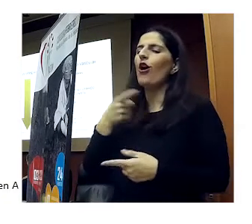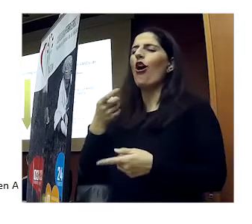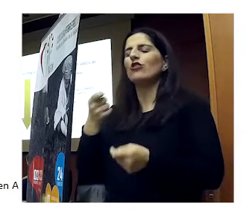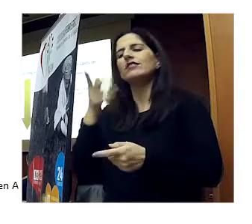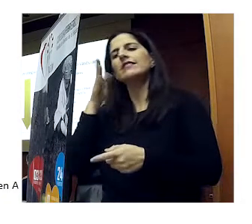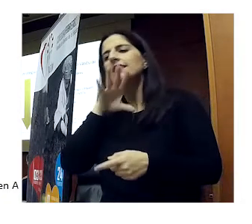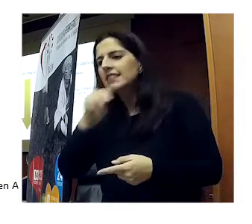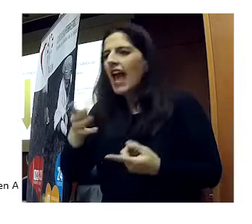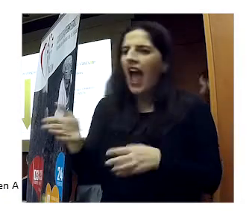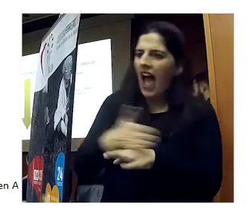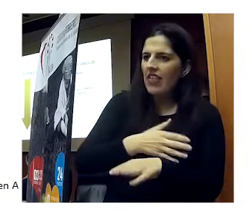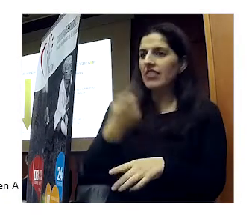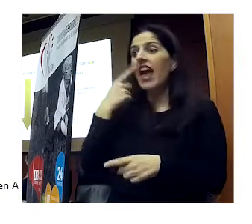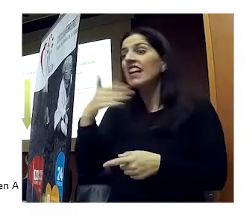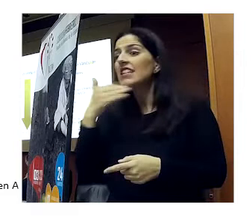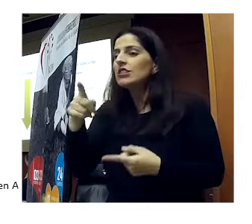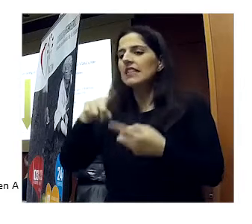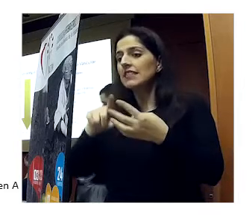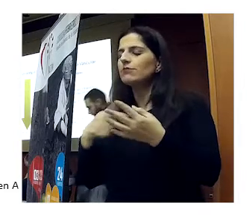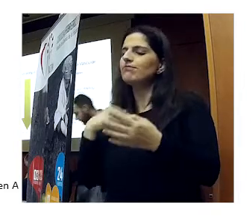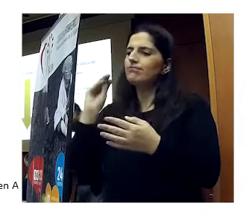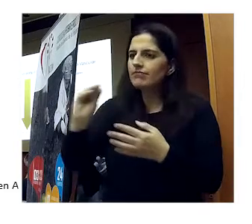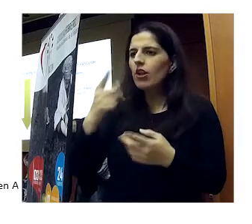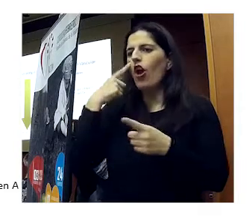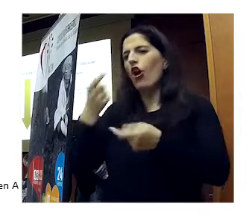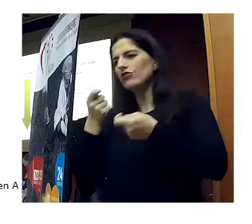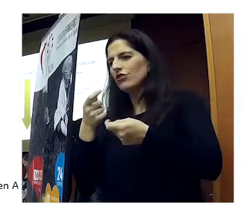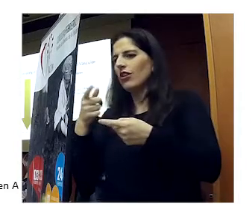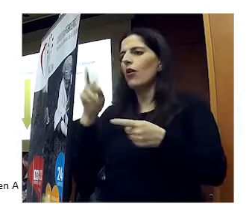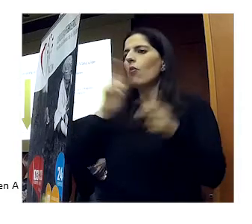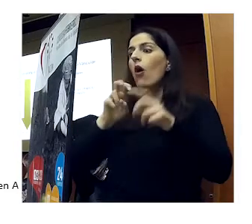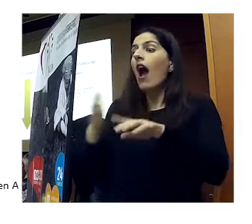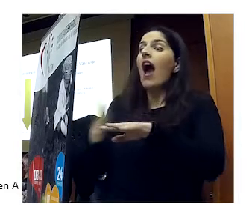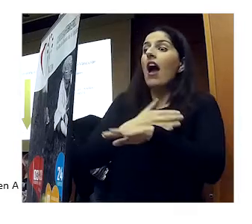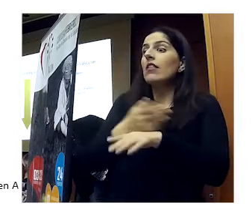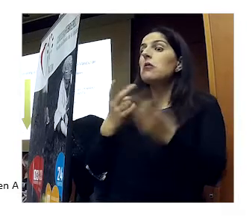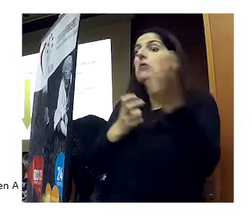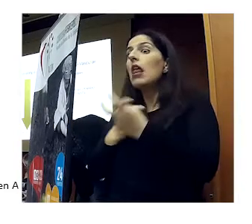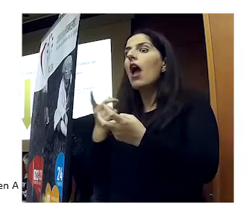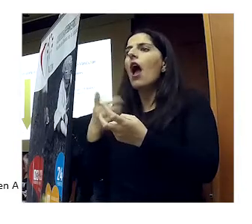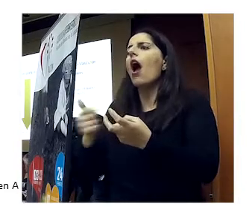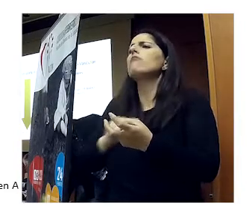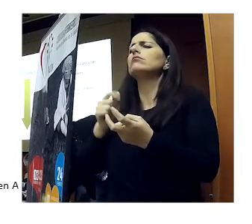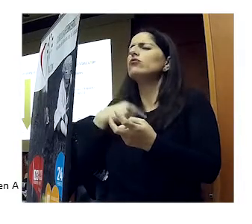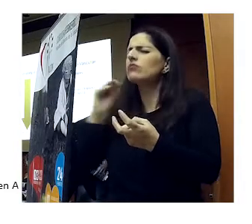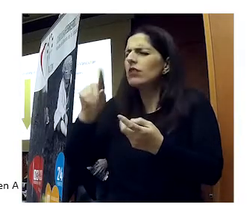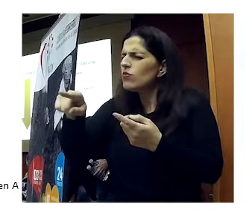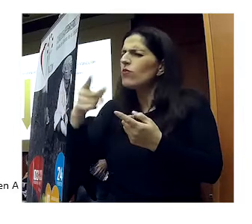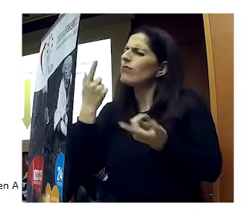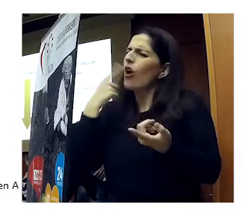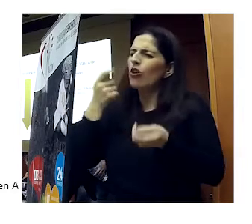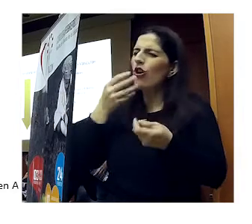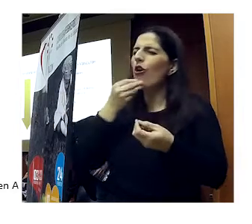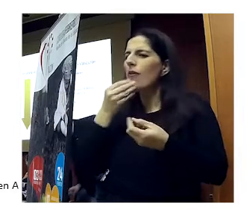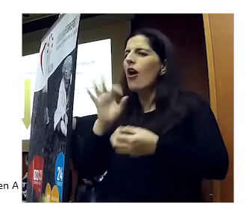cardiovascular, utilizando estos sistemas de cribado, que es simplemente la detección oportunista de una serie de factores de riesgo en la población.